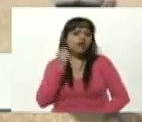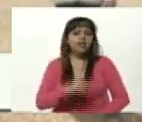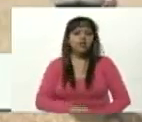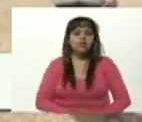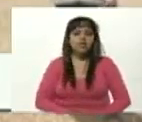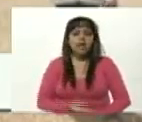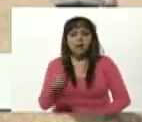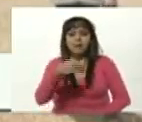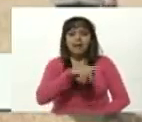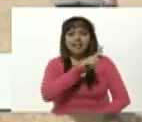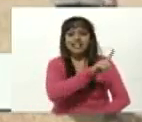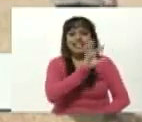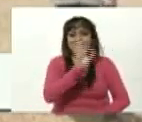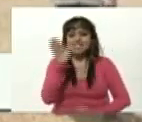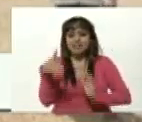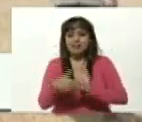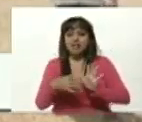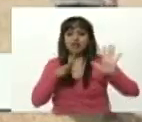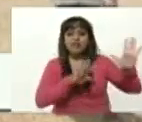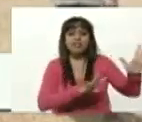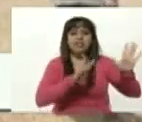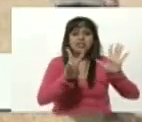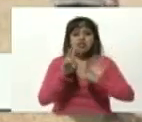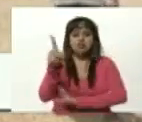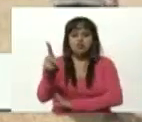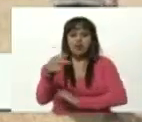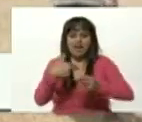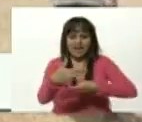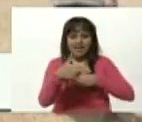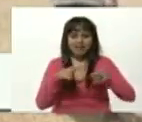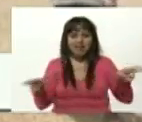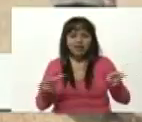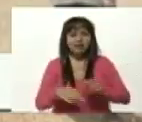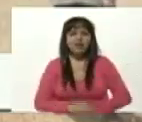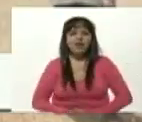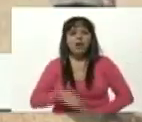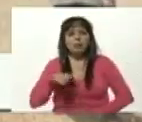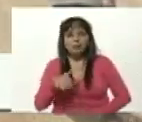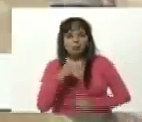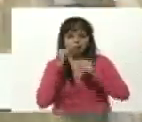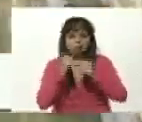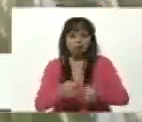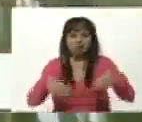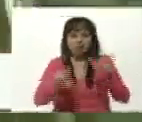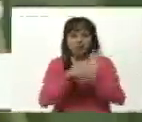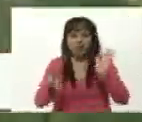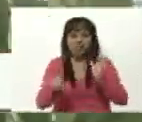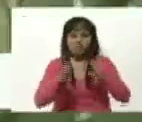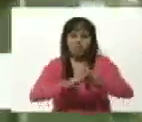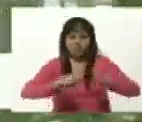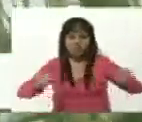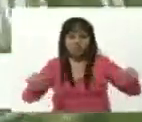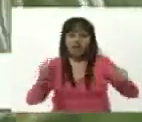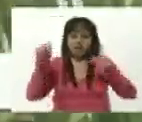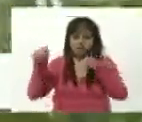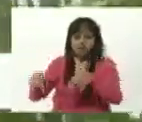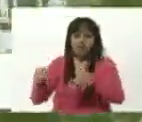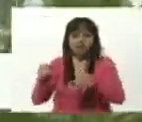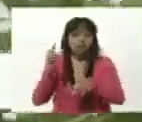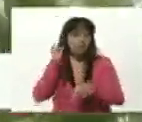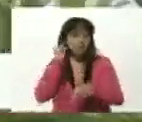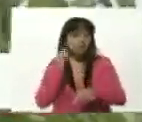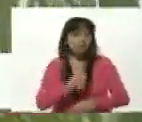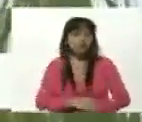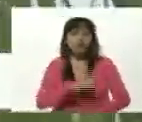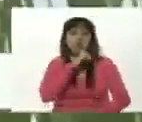más de 13.971 hectáreas en ese marco para garantizar el derecho a la tierra. Aquí está Doris